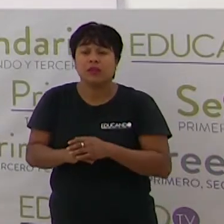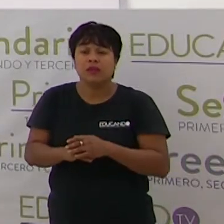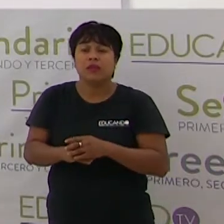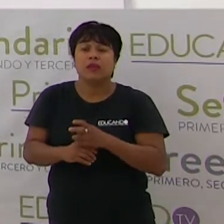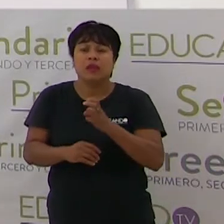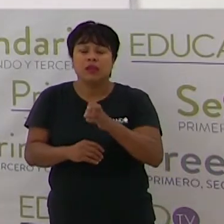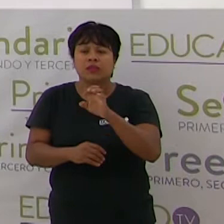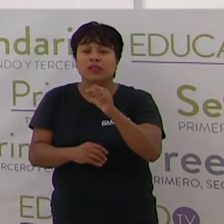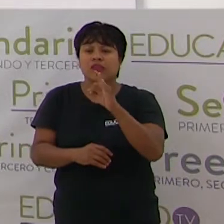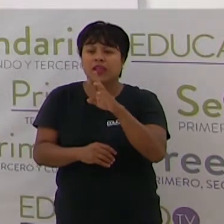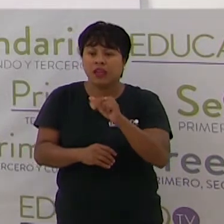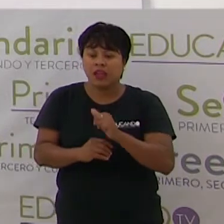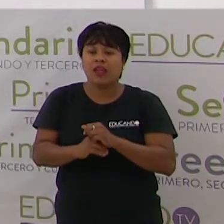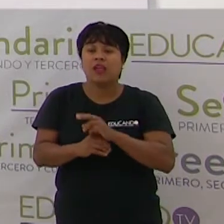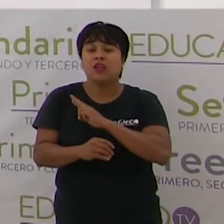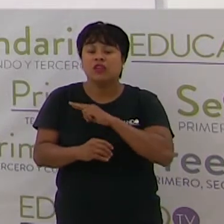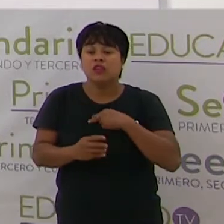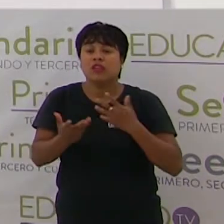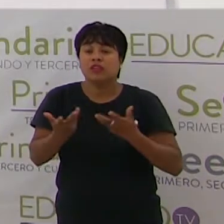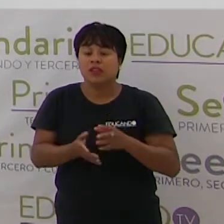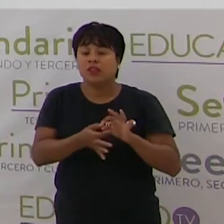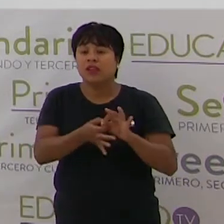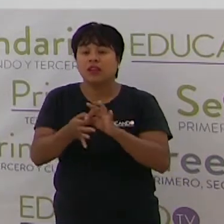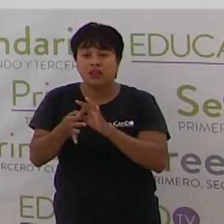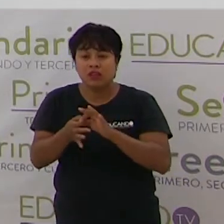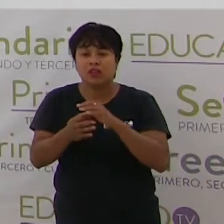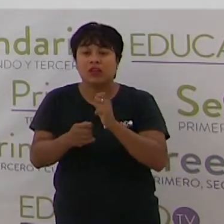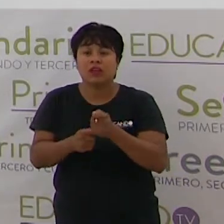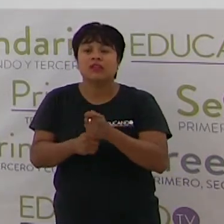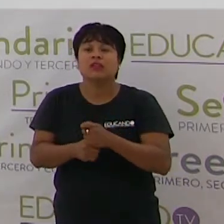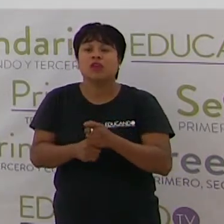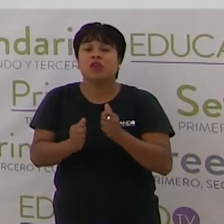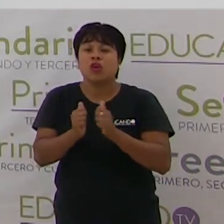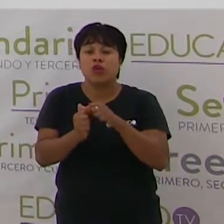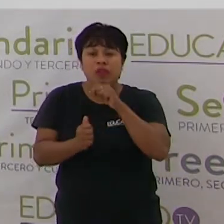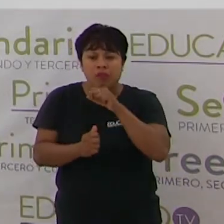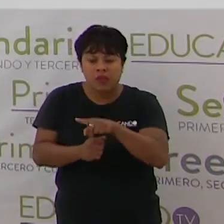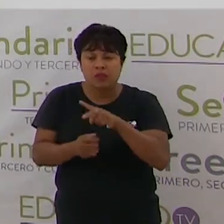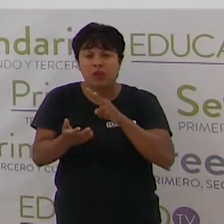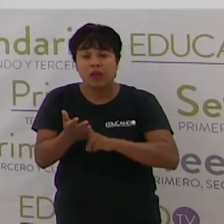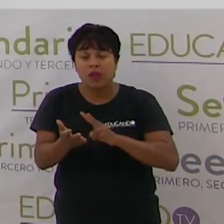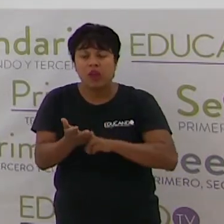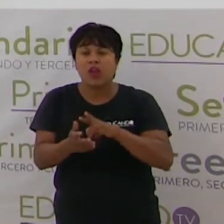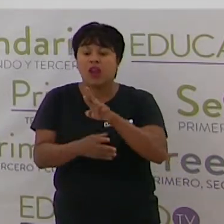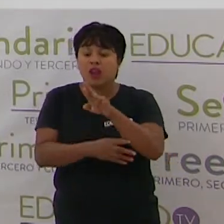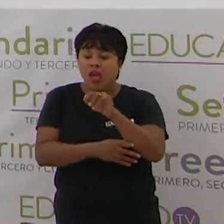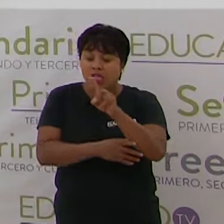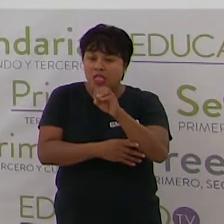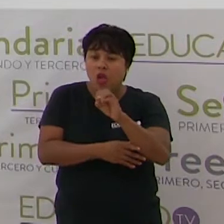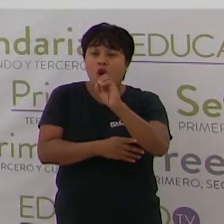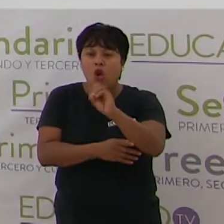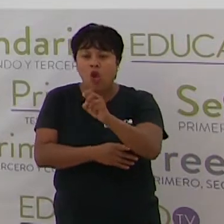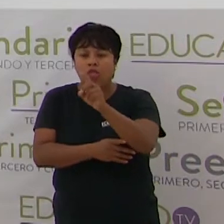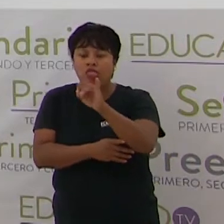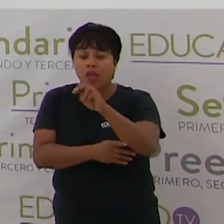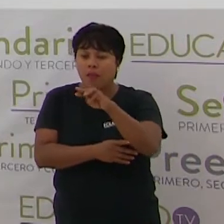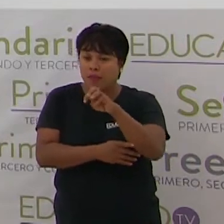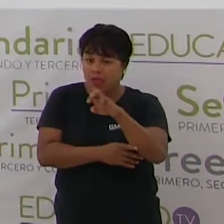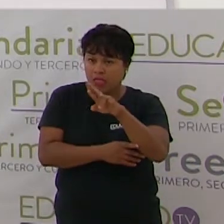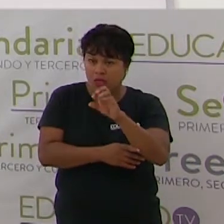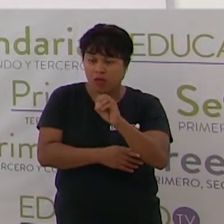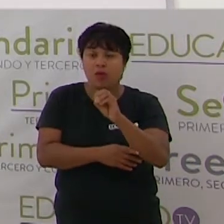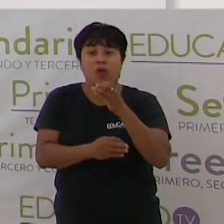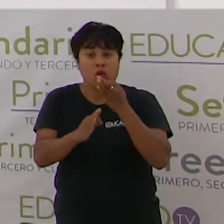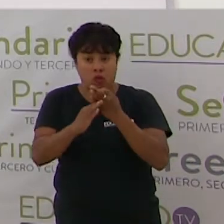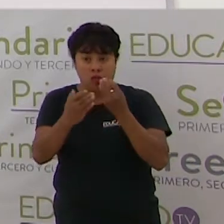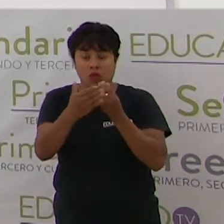esfera, estuvimos estableciendo la relación que existe entre el cilindro y la esfera con el mismo valor de radio o diámetro. En esta sesión vamos